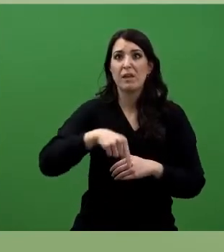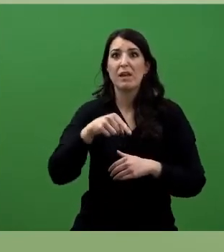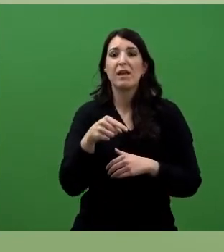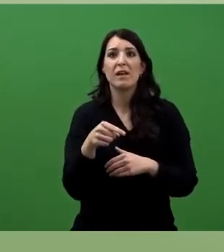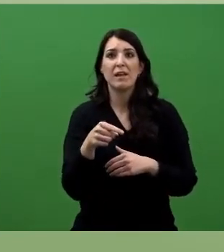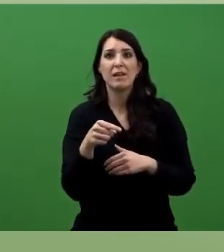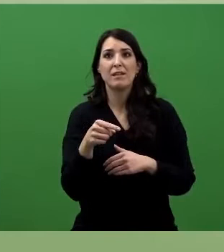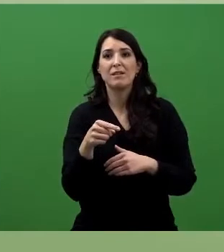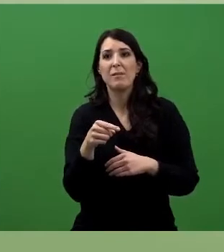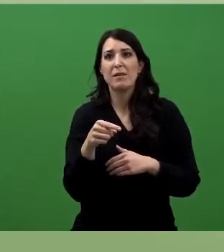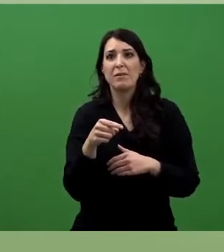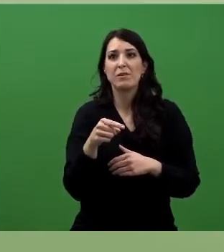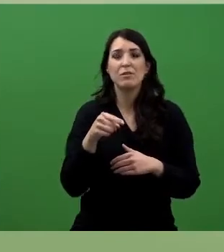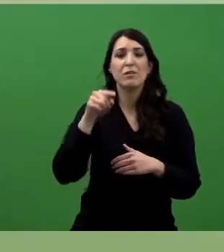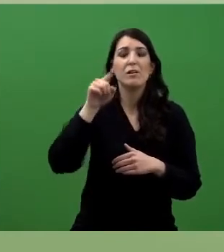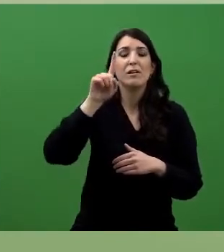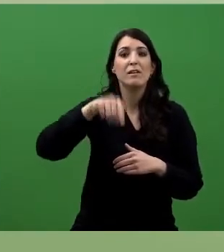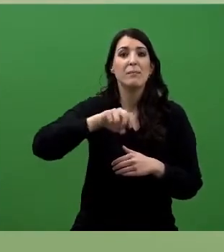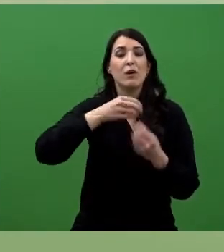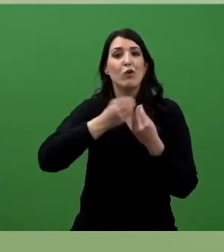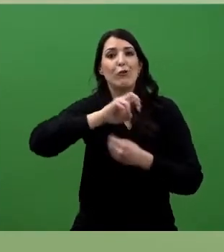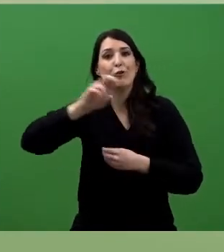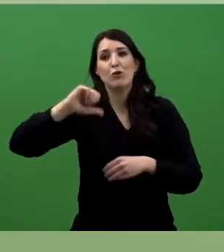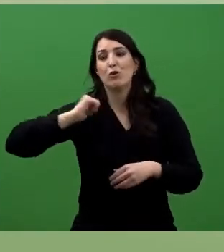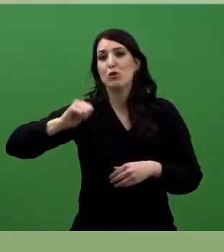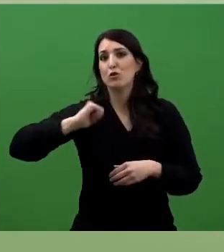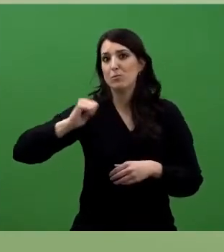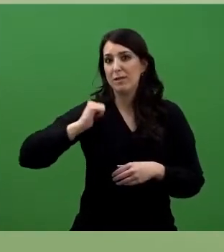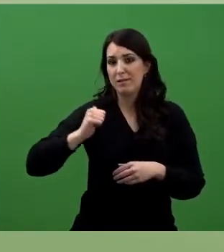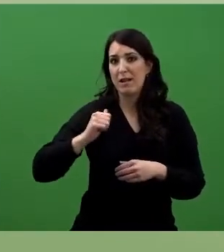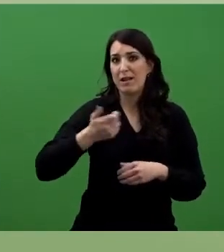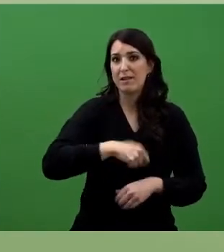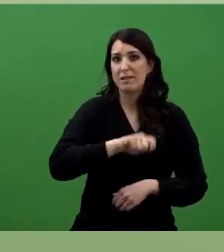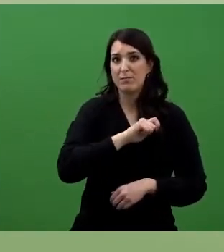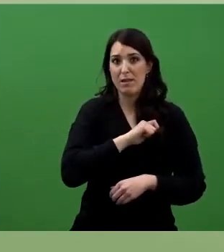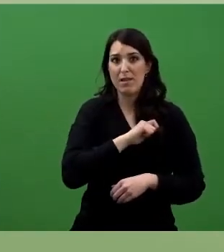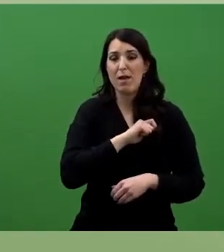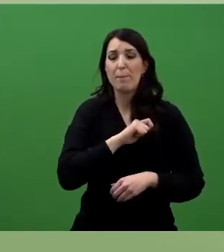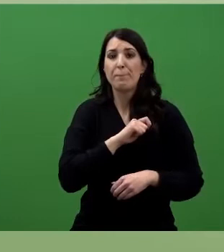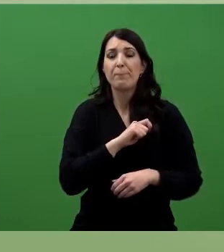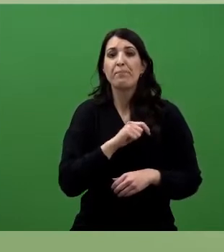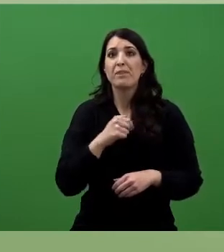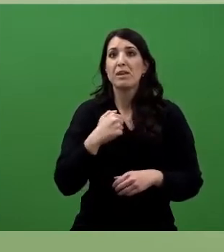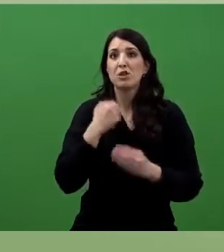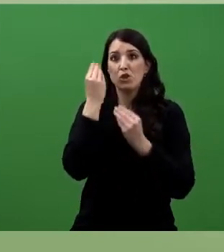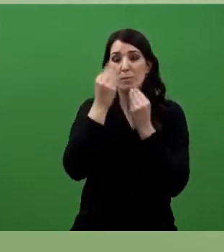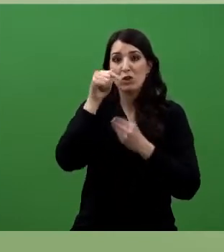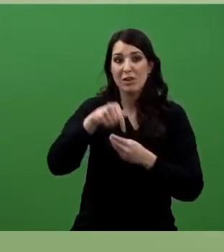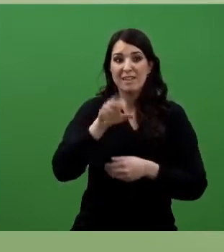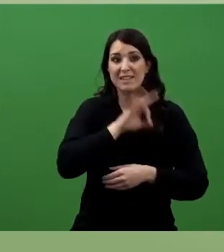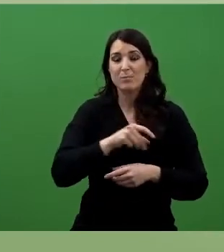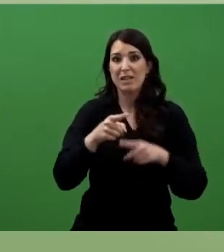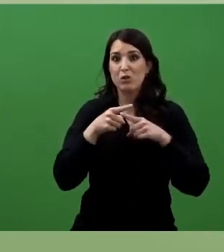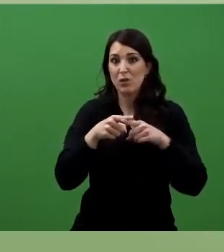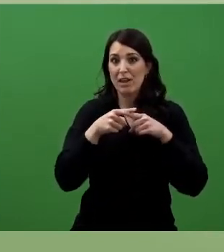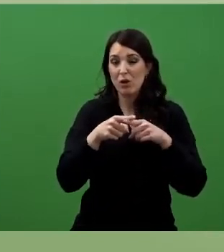Vall d'Hebron de Barcelona, pero también con otros hospitales en España y creo que este espíritu de